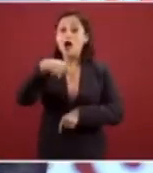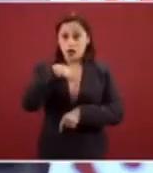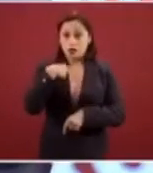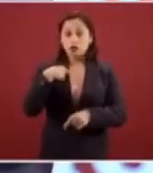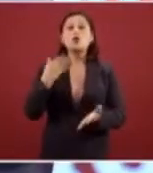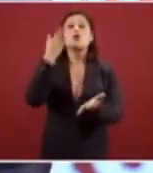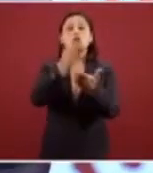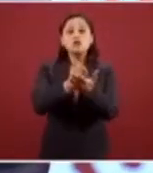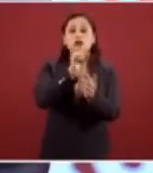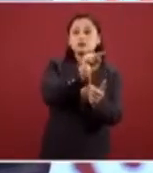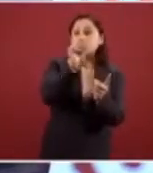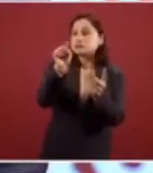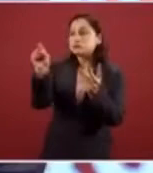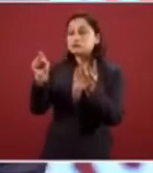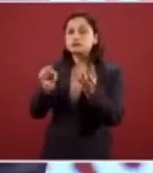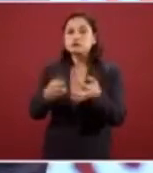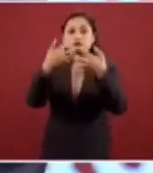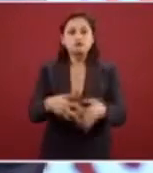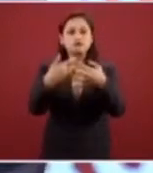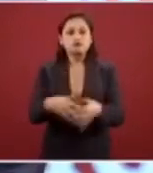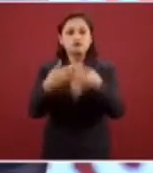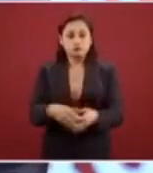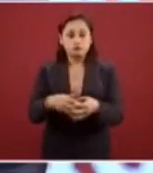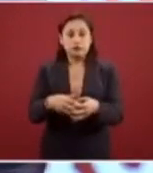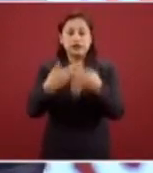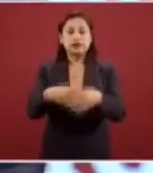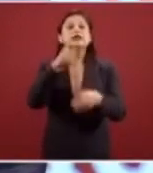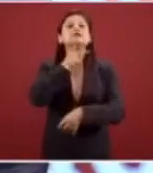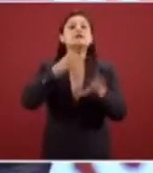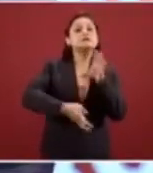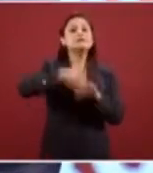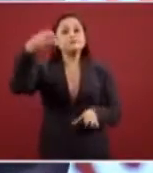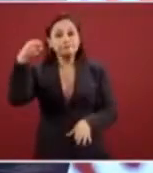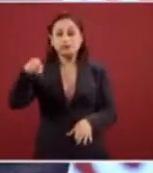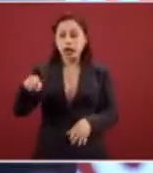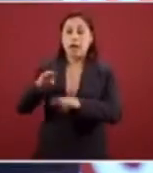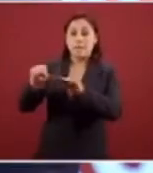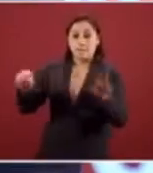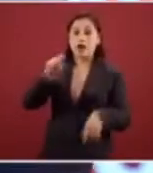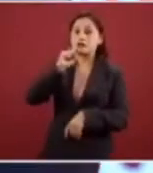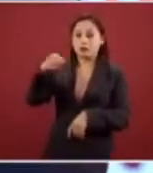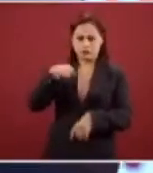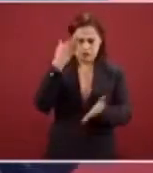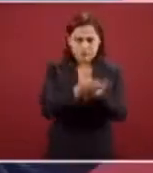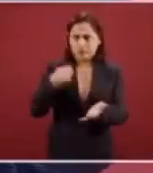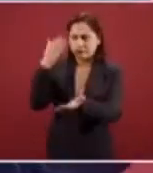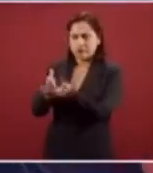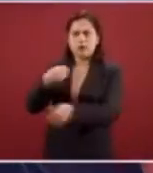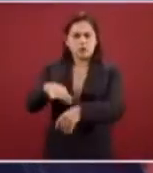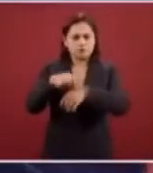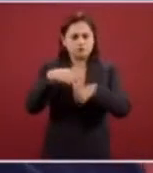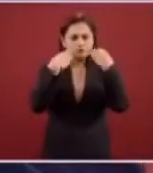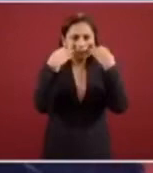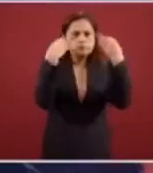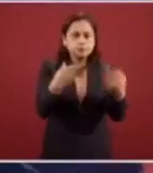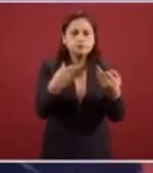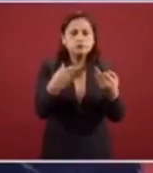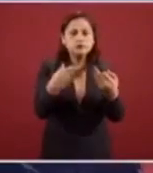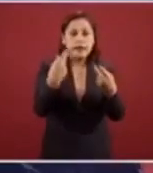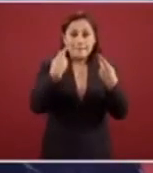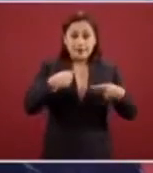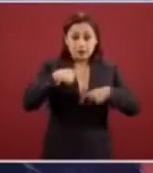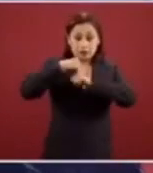recorriendo los campos petroleros, tanto de tierra como de agua, los encargados de los procesos de exploración,